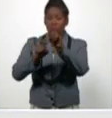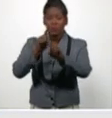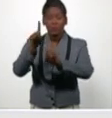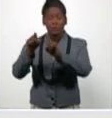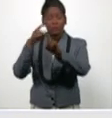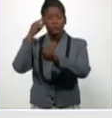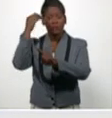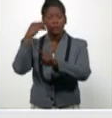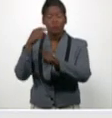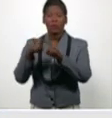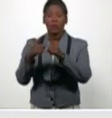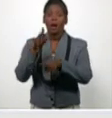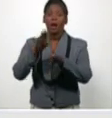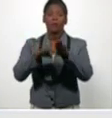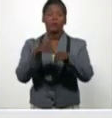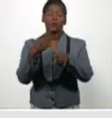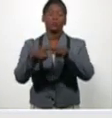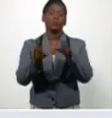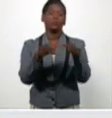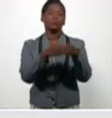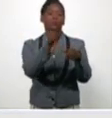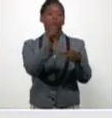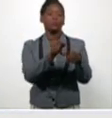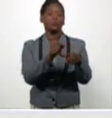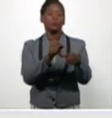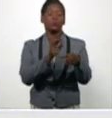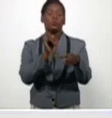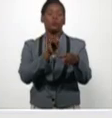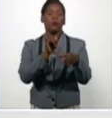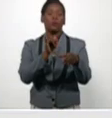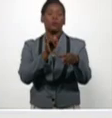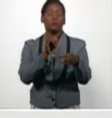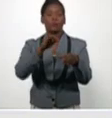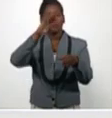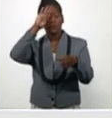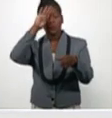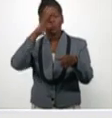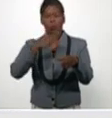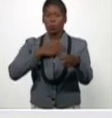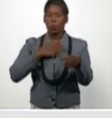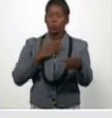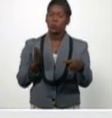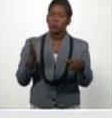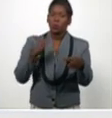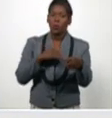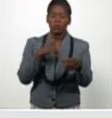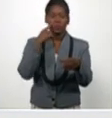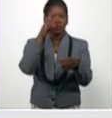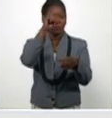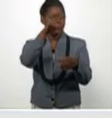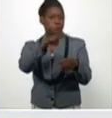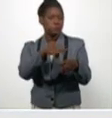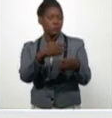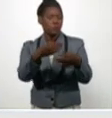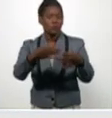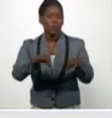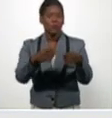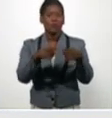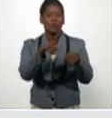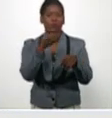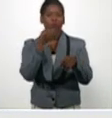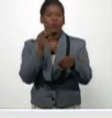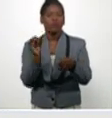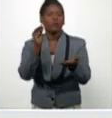en una sala sin muchos requisitos, pero hay pacientes de alto riesgo, como hay pacientes de terapias intensivas. Y no demorar